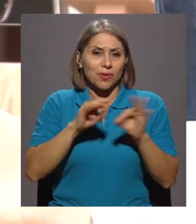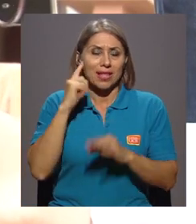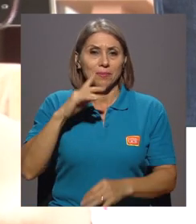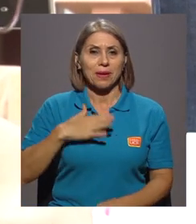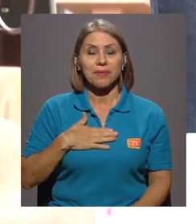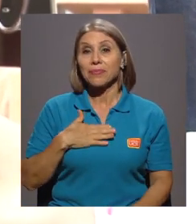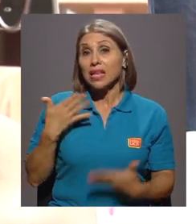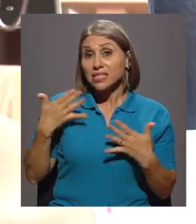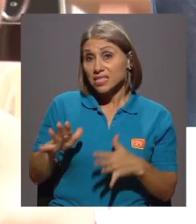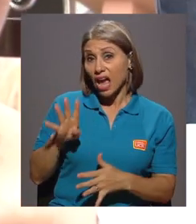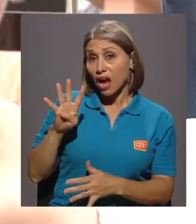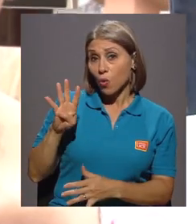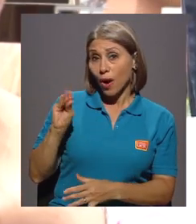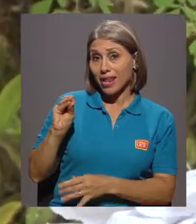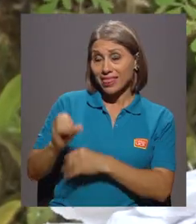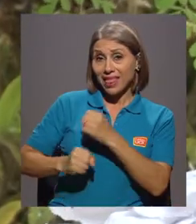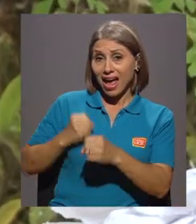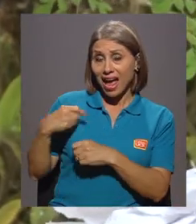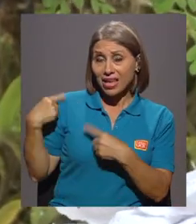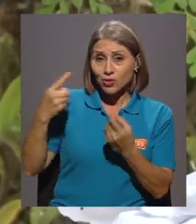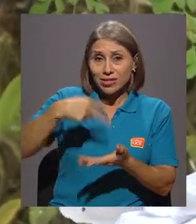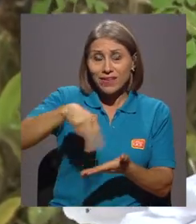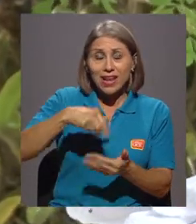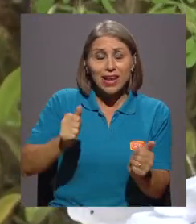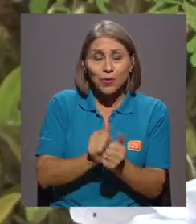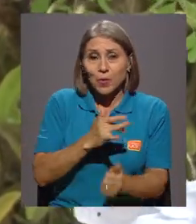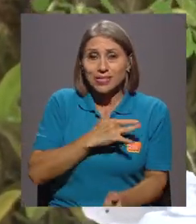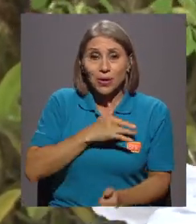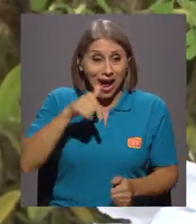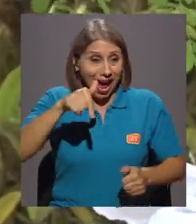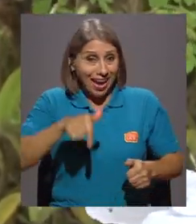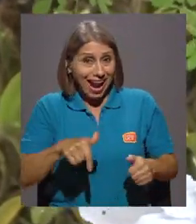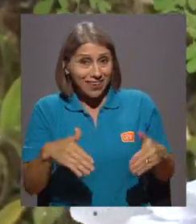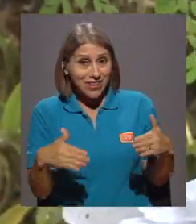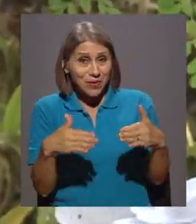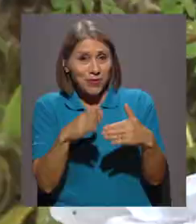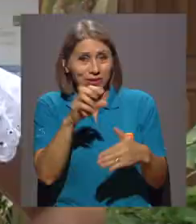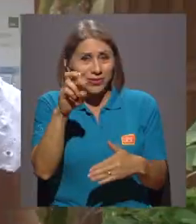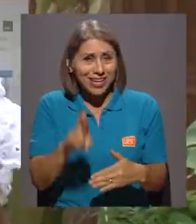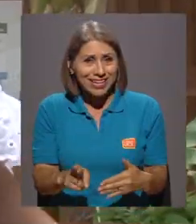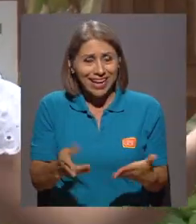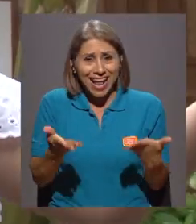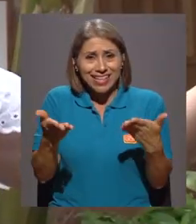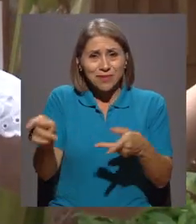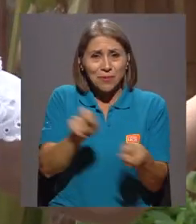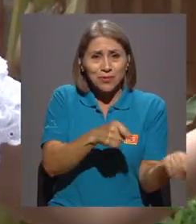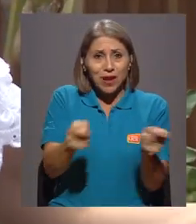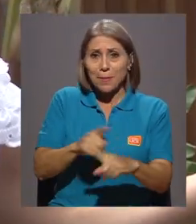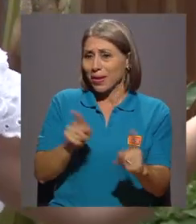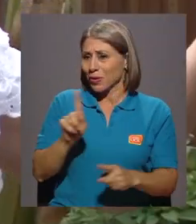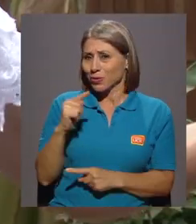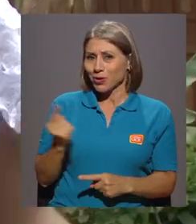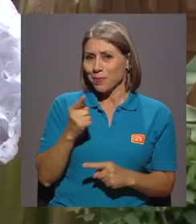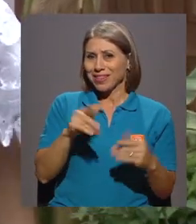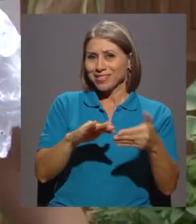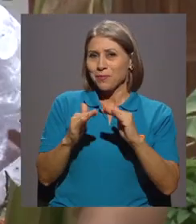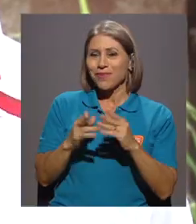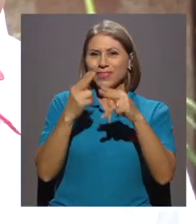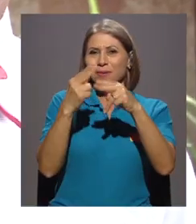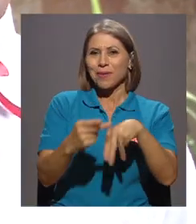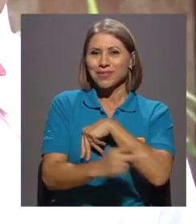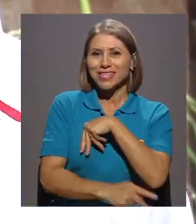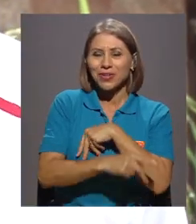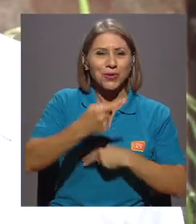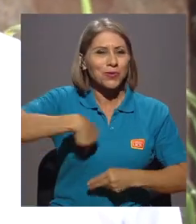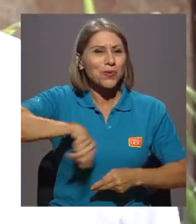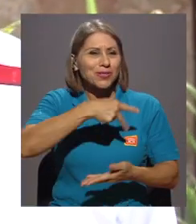40 años tenemos de bailar con pasión. A cada rincón de Costa Rica llevamos el folclore. Pero no solo en este pueblo que llamamos nación.